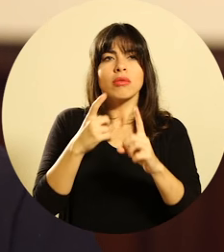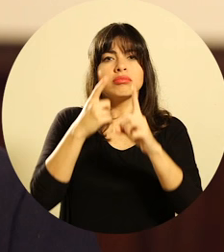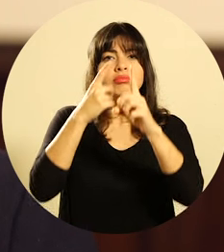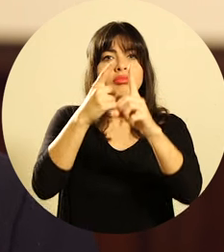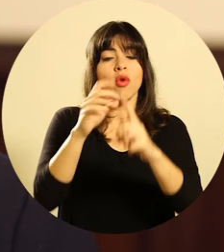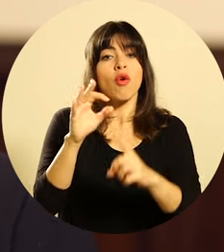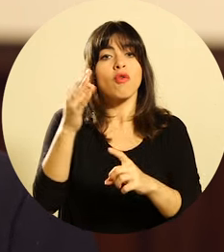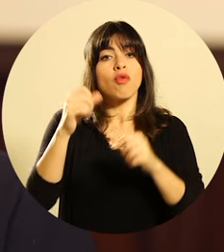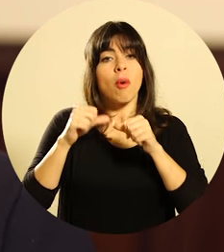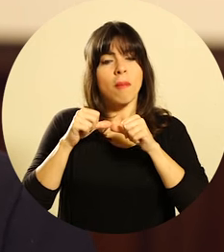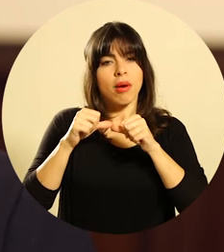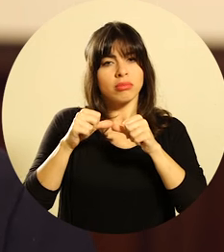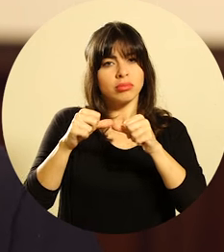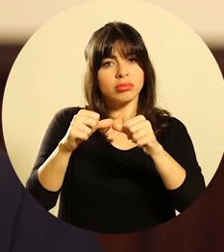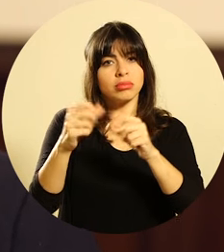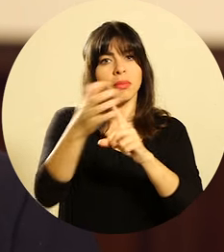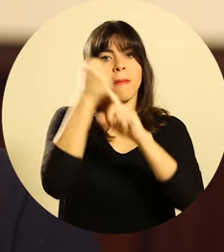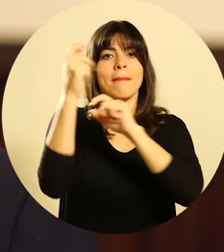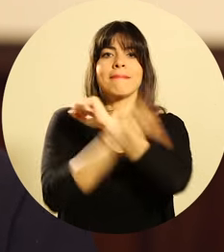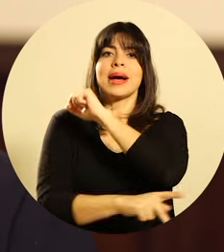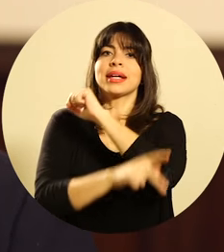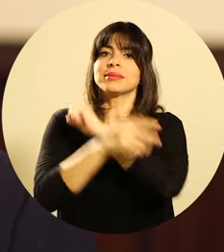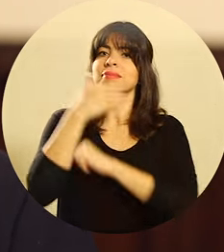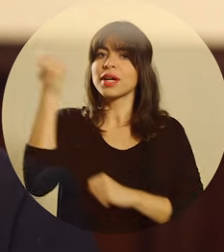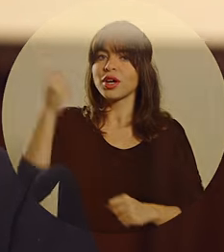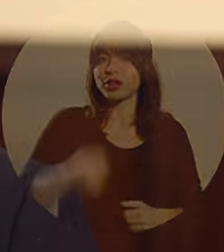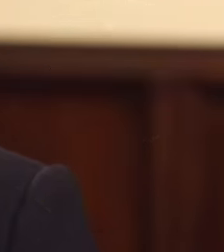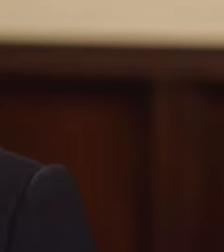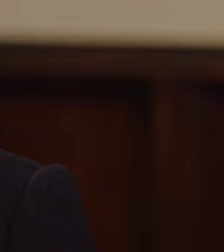aspirar en forma sostenible a un país mejor.